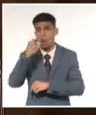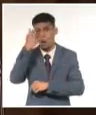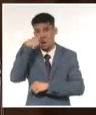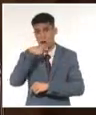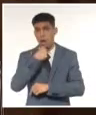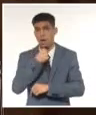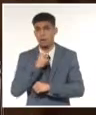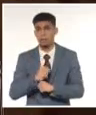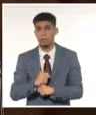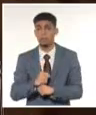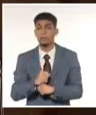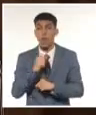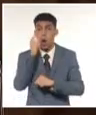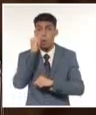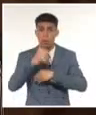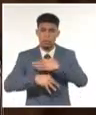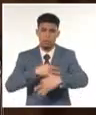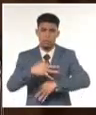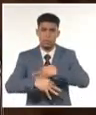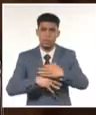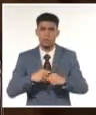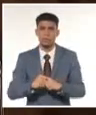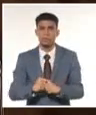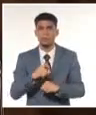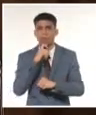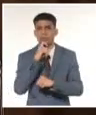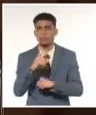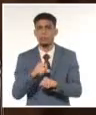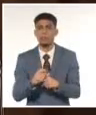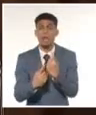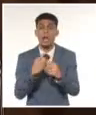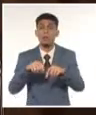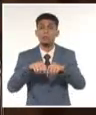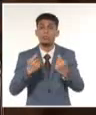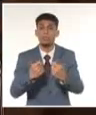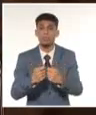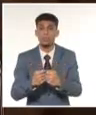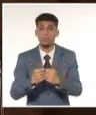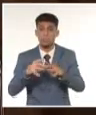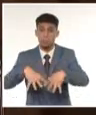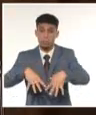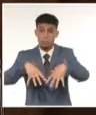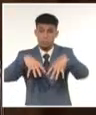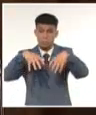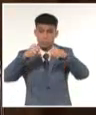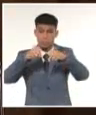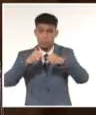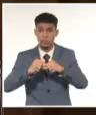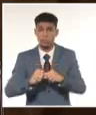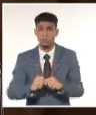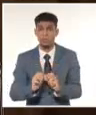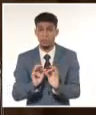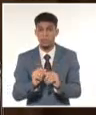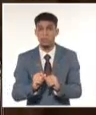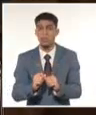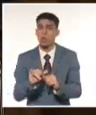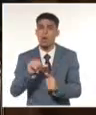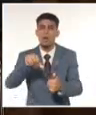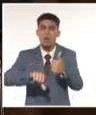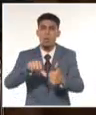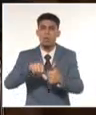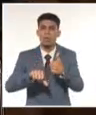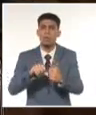sistema electroenergético no se pueda lograr por cualquier razón, se producen fenómenos de inestabilidad muy